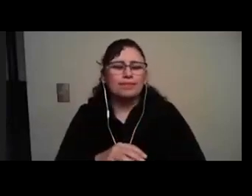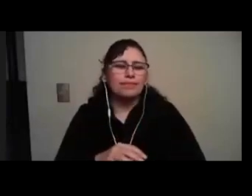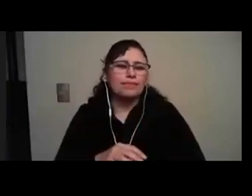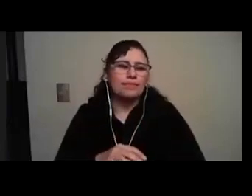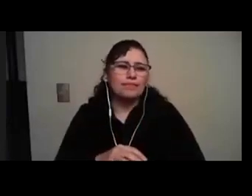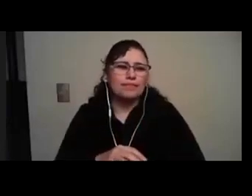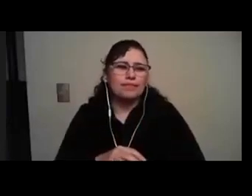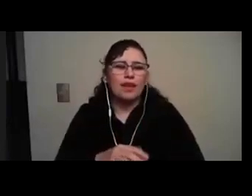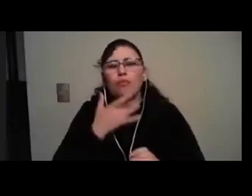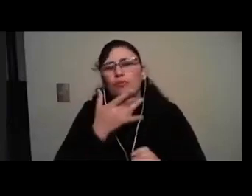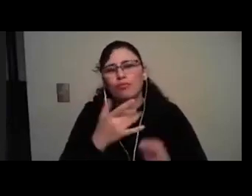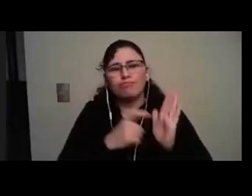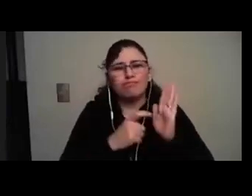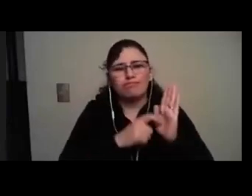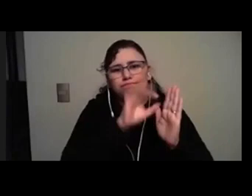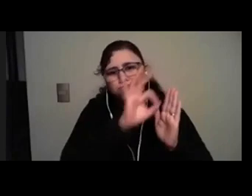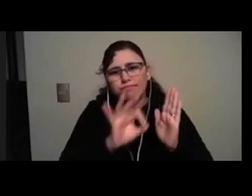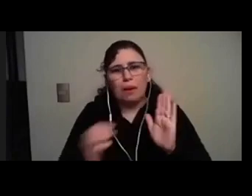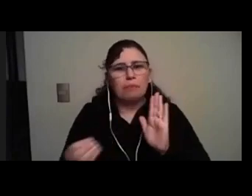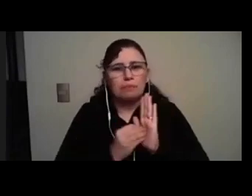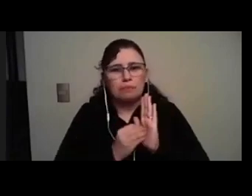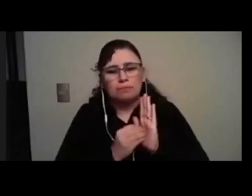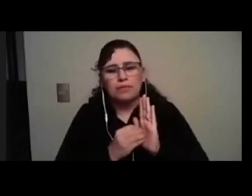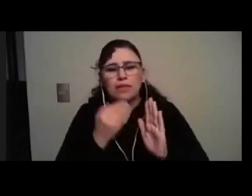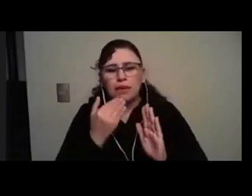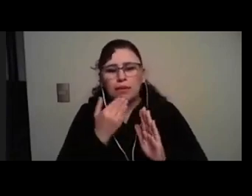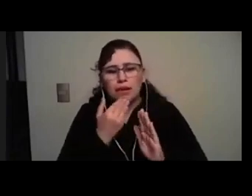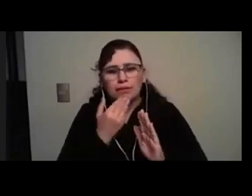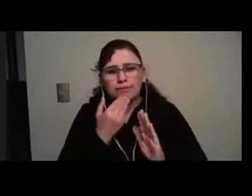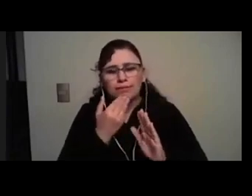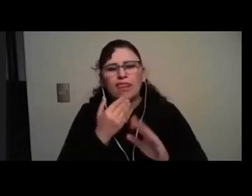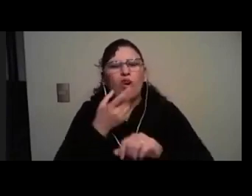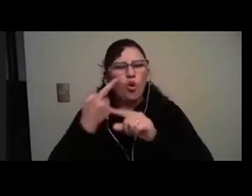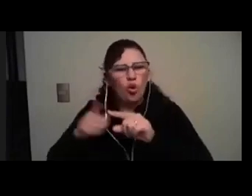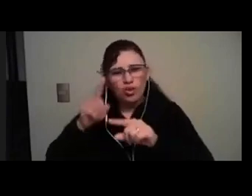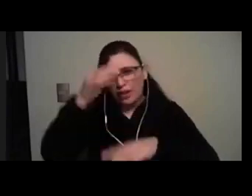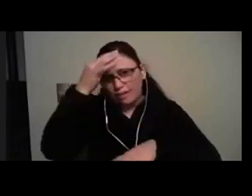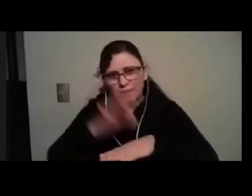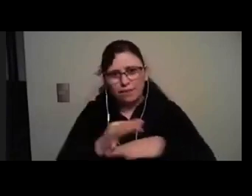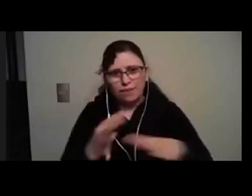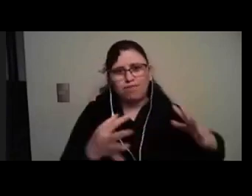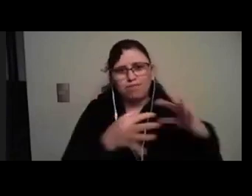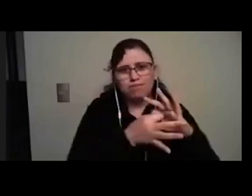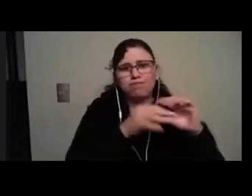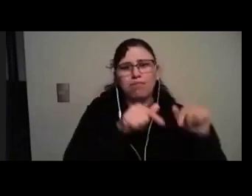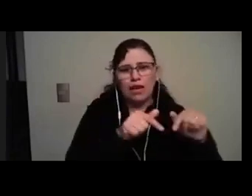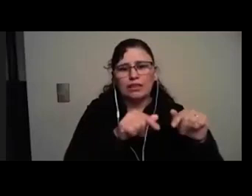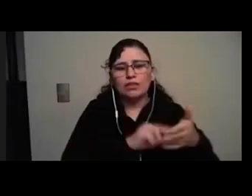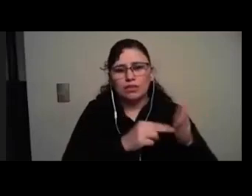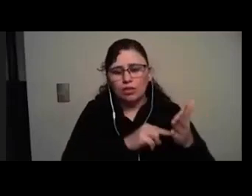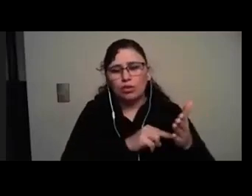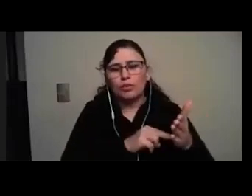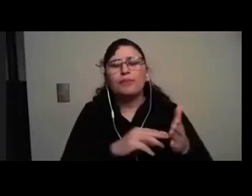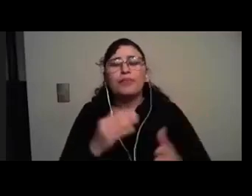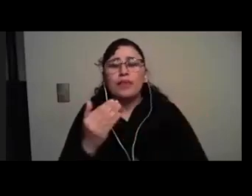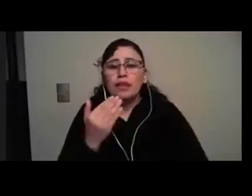por prevalencia, por comorbilidades, ¿cierto? Y por la gran